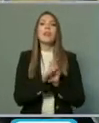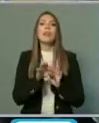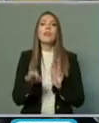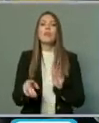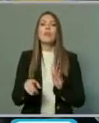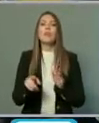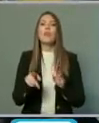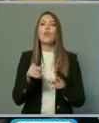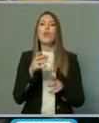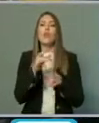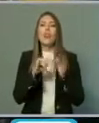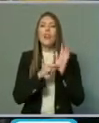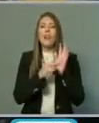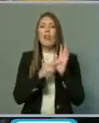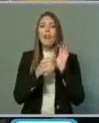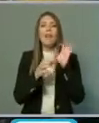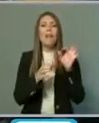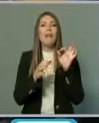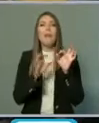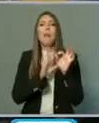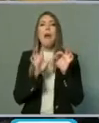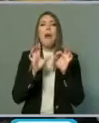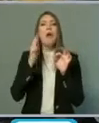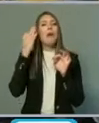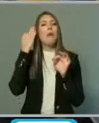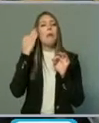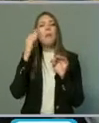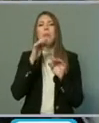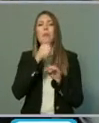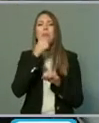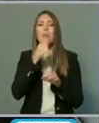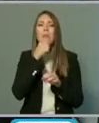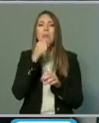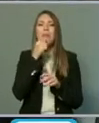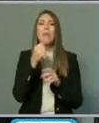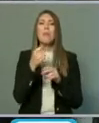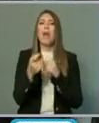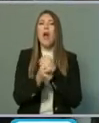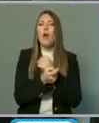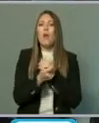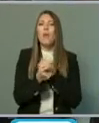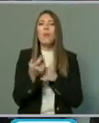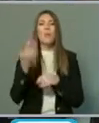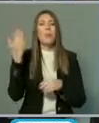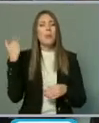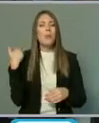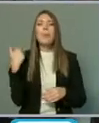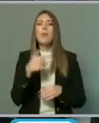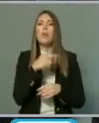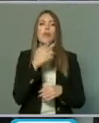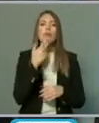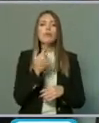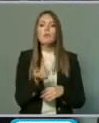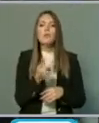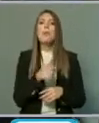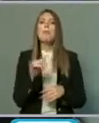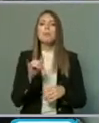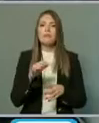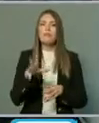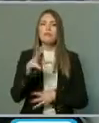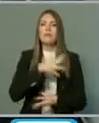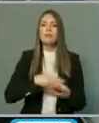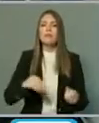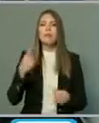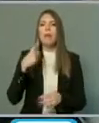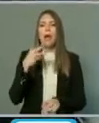hay. De relojes. De relojes mecánicos, automáticos, de cuerda. No, que ahora son úsese